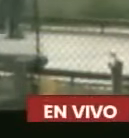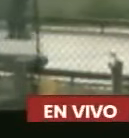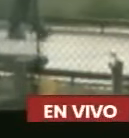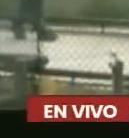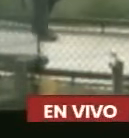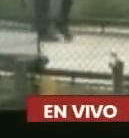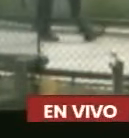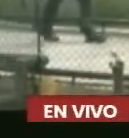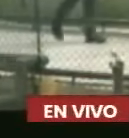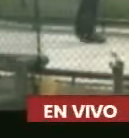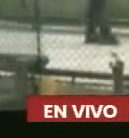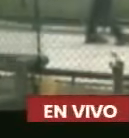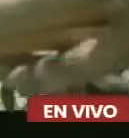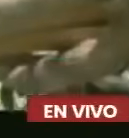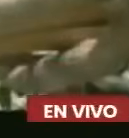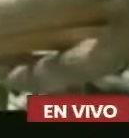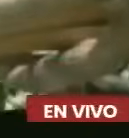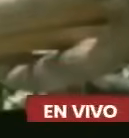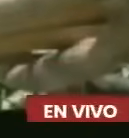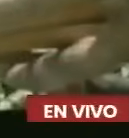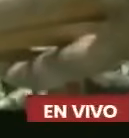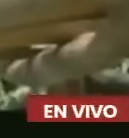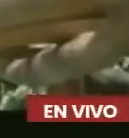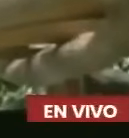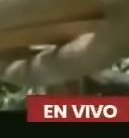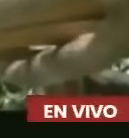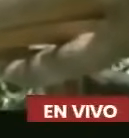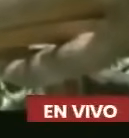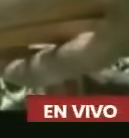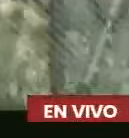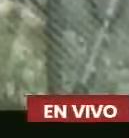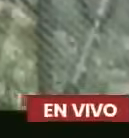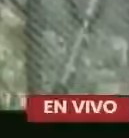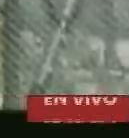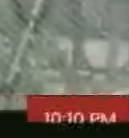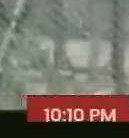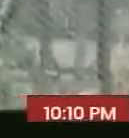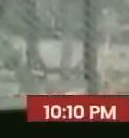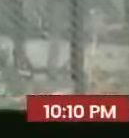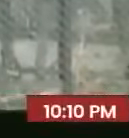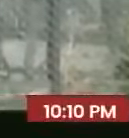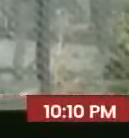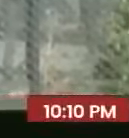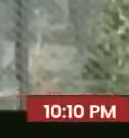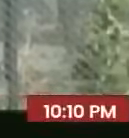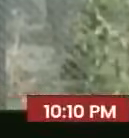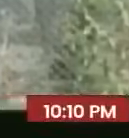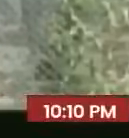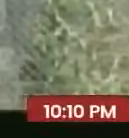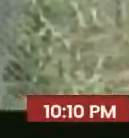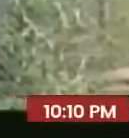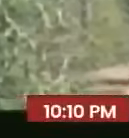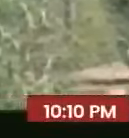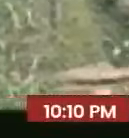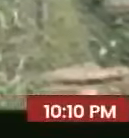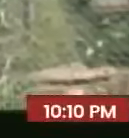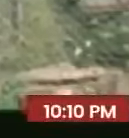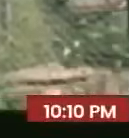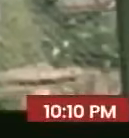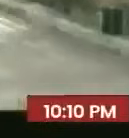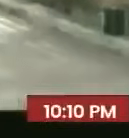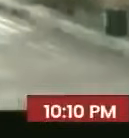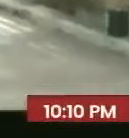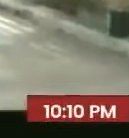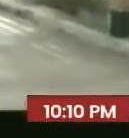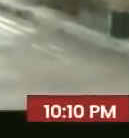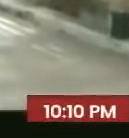a nuestras instalaciones provienen del tráfico de fauna silvestre o de la cacería ilegal que podemos detectar en las diferentes zonas del